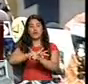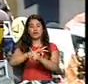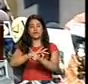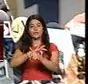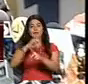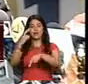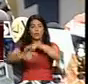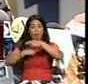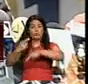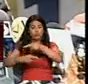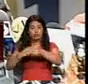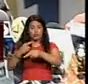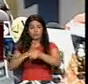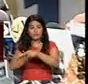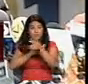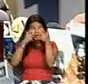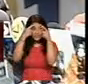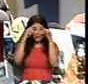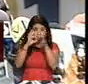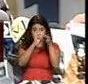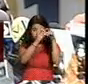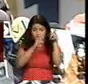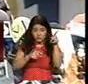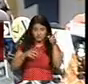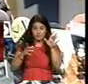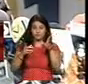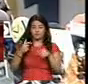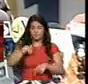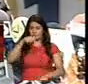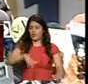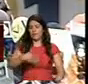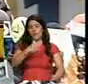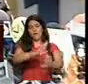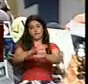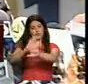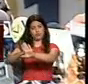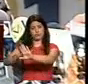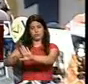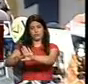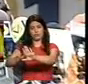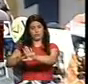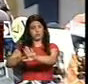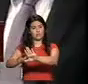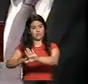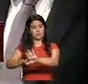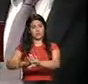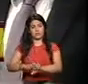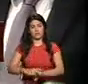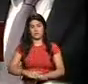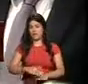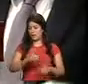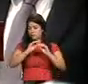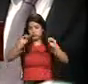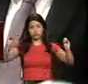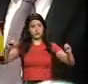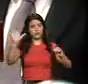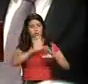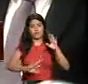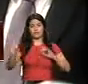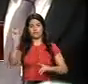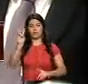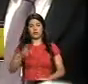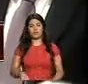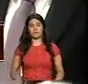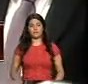de la revolución de Chávez queremos llevar a todo el país pues a todos los